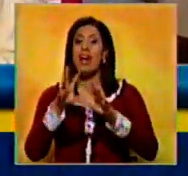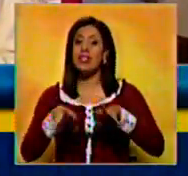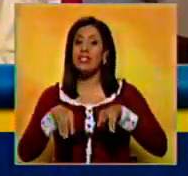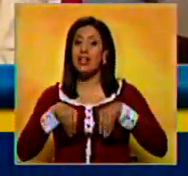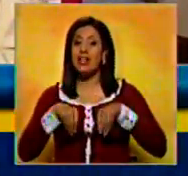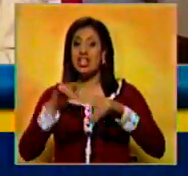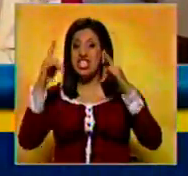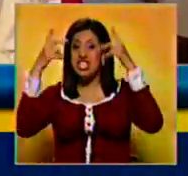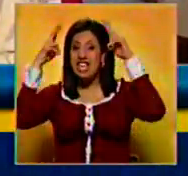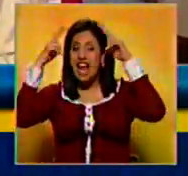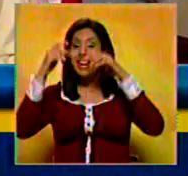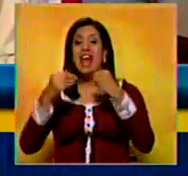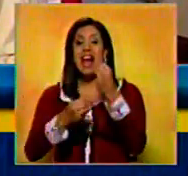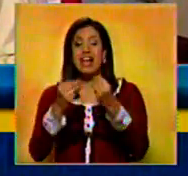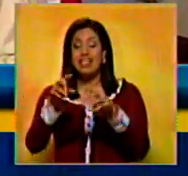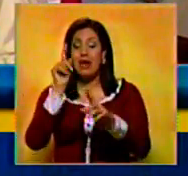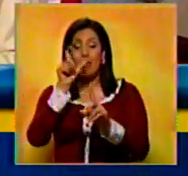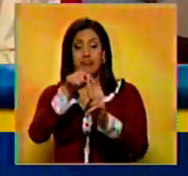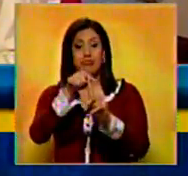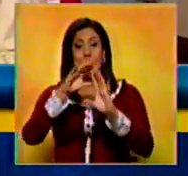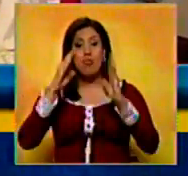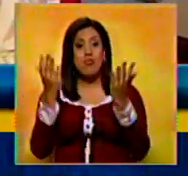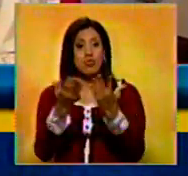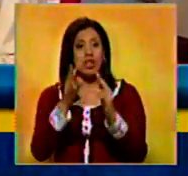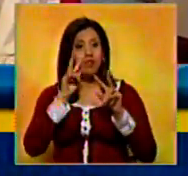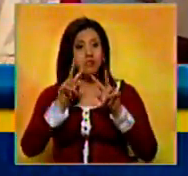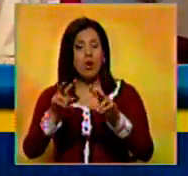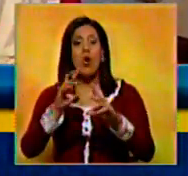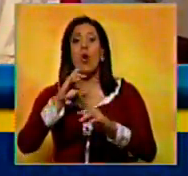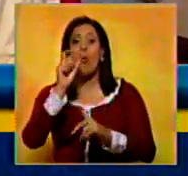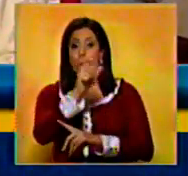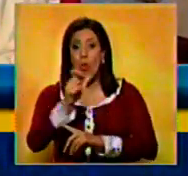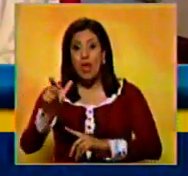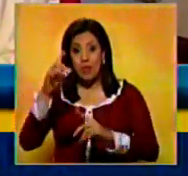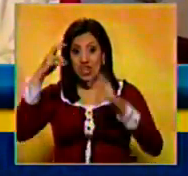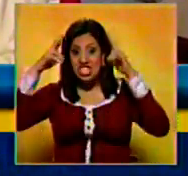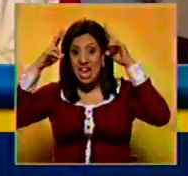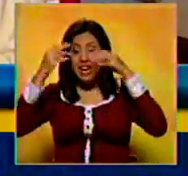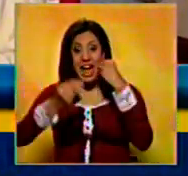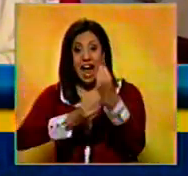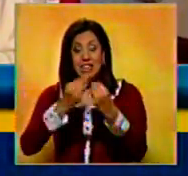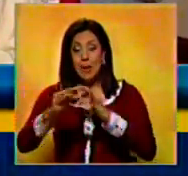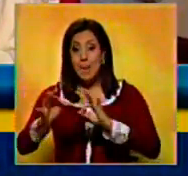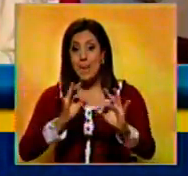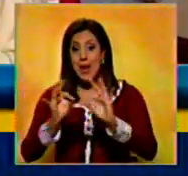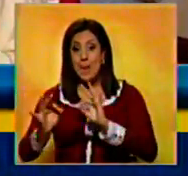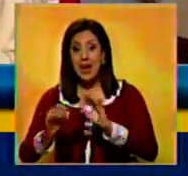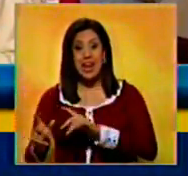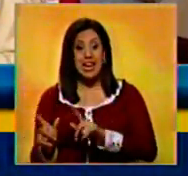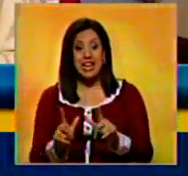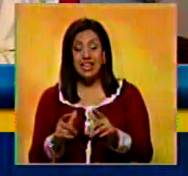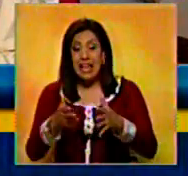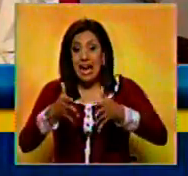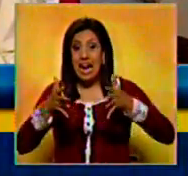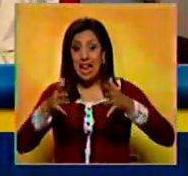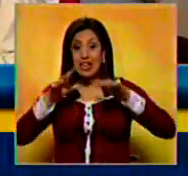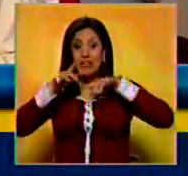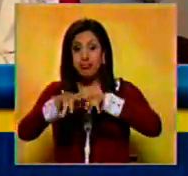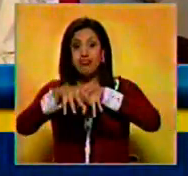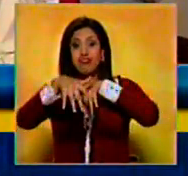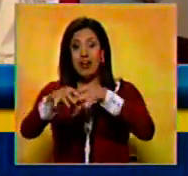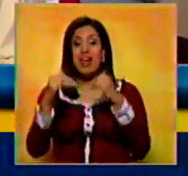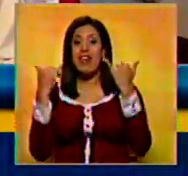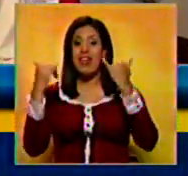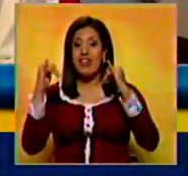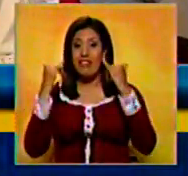a Venezuela como el foco de atracción mundial de hecho la población de yare está preparándose para realizar una gran caravana con